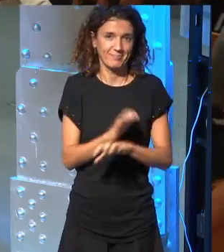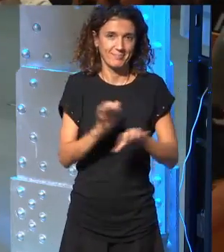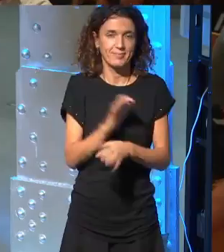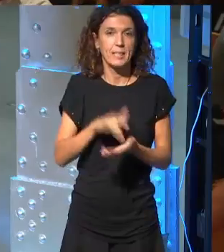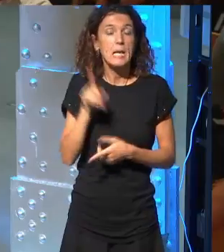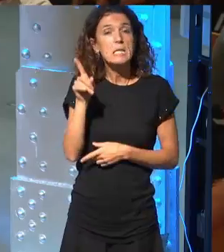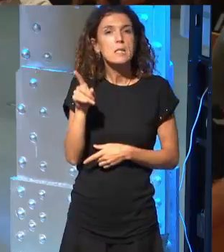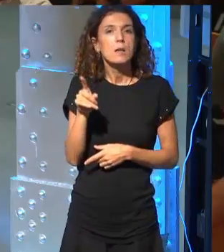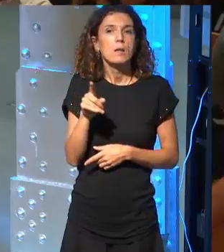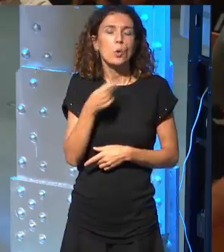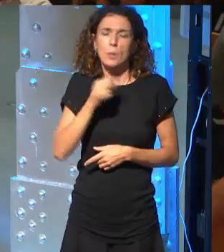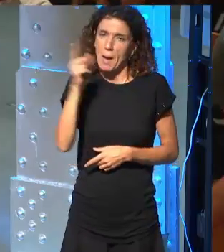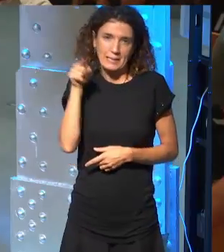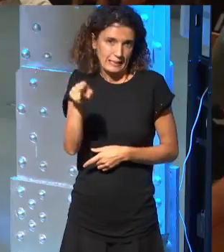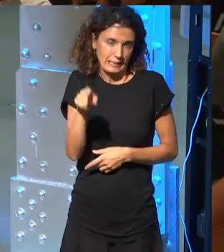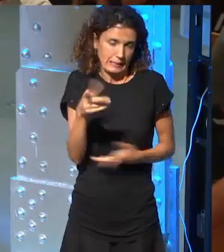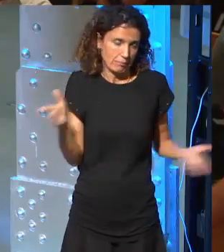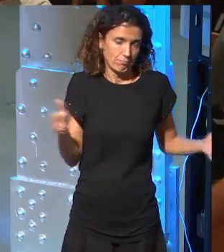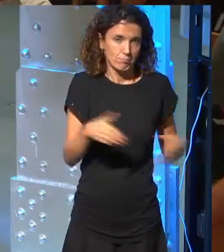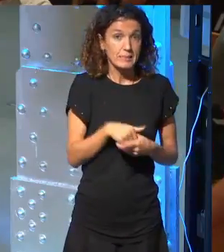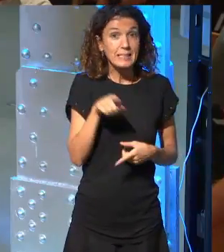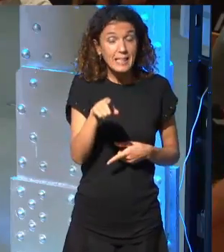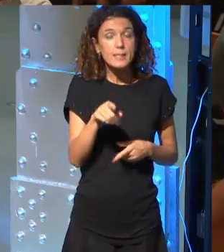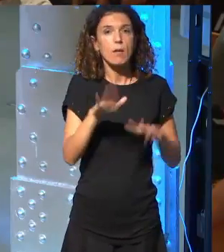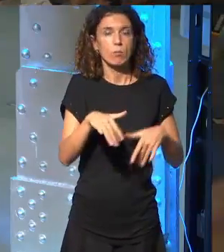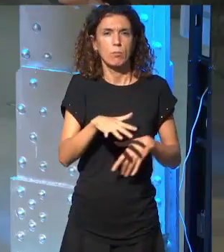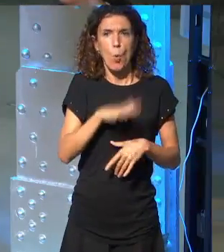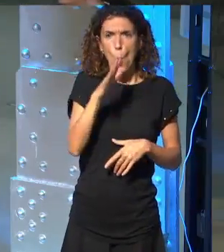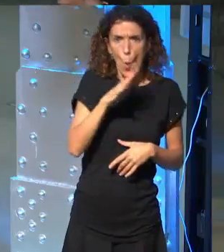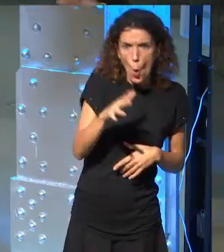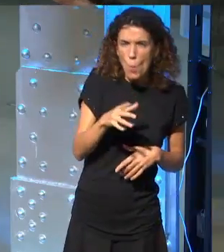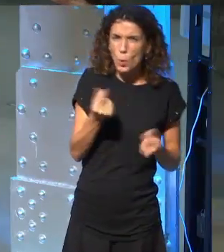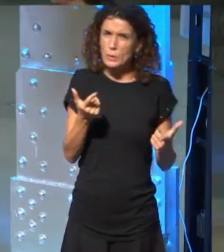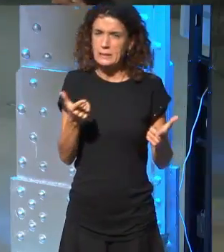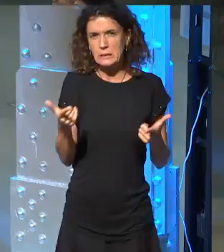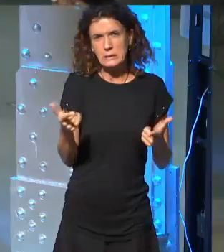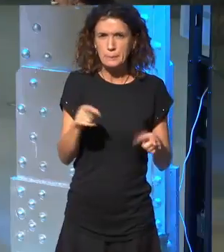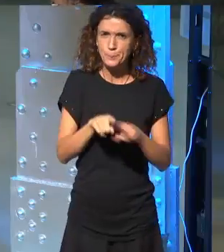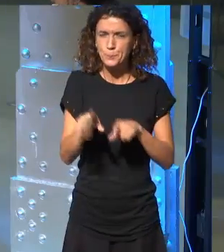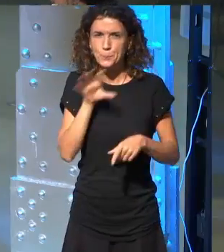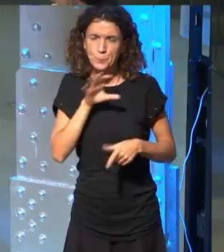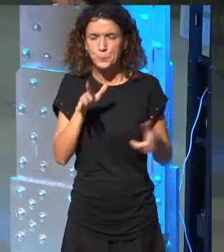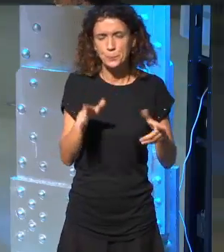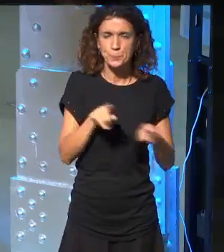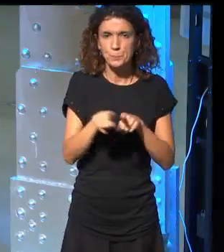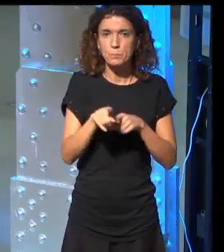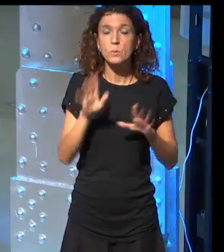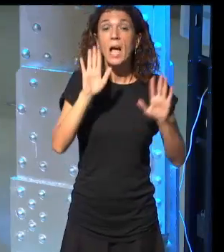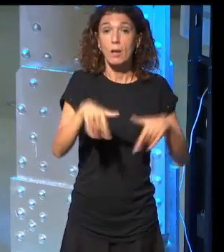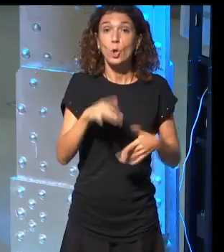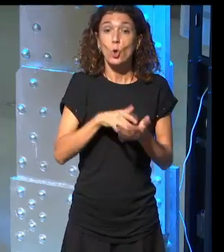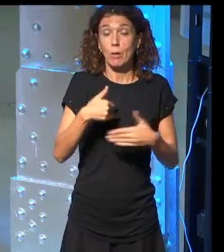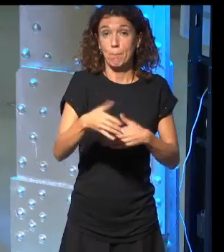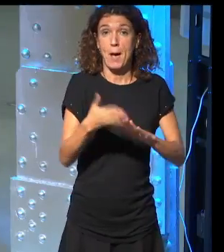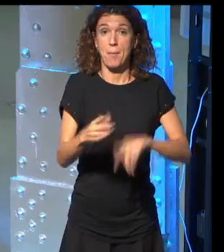Yo creo que este es de mis favoritos, ¿eh? Este está entre lo alucinante y lo creepy. Lo creepy. De hecho, me dijo un amigo, dice, te das cuenta que lo siguiente es un tatuaje,